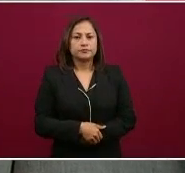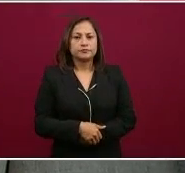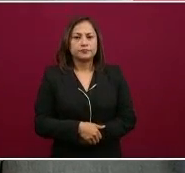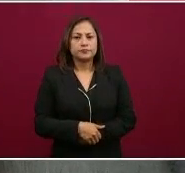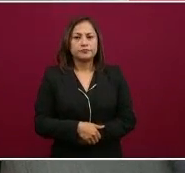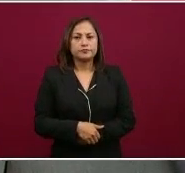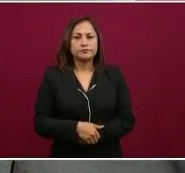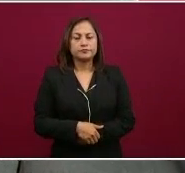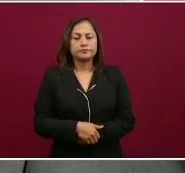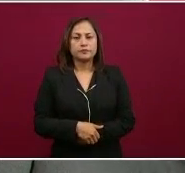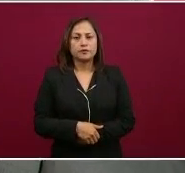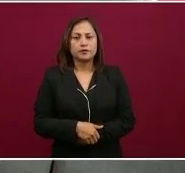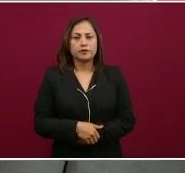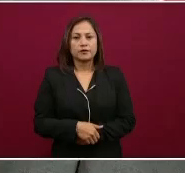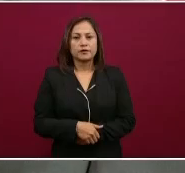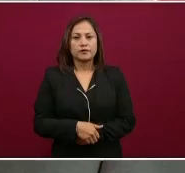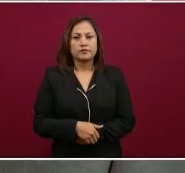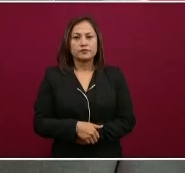de manera